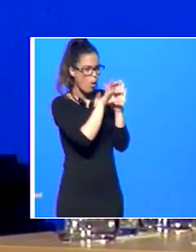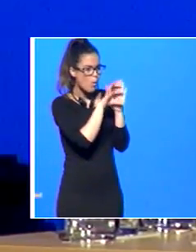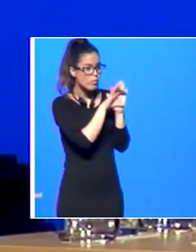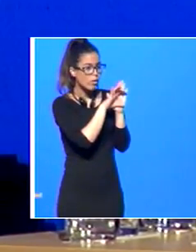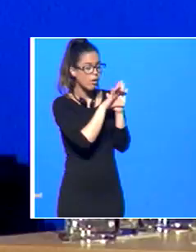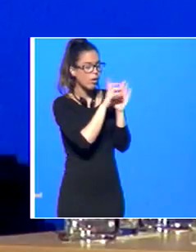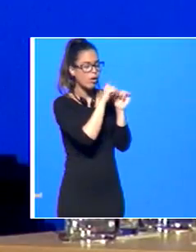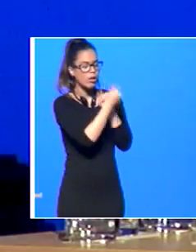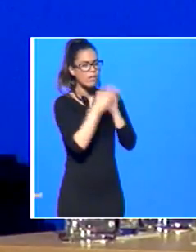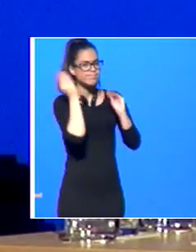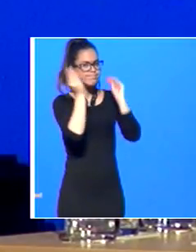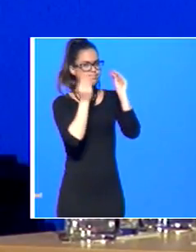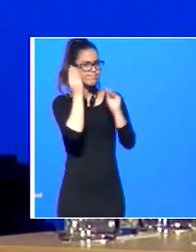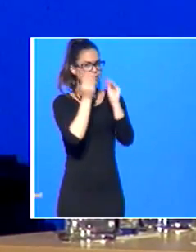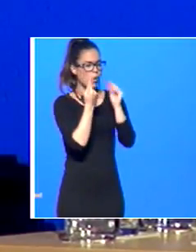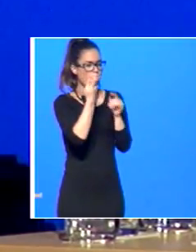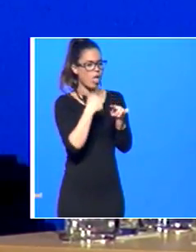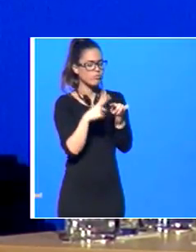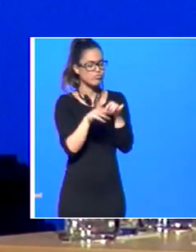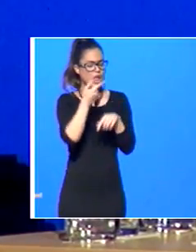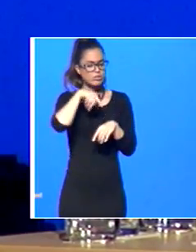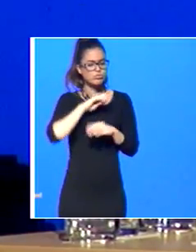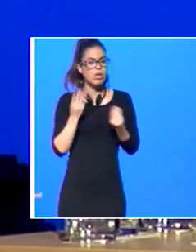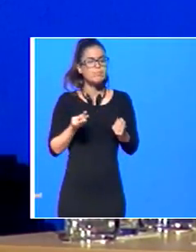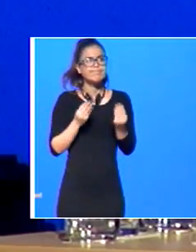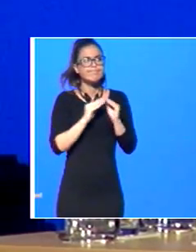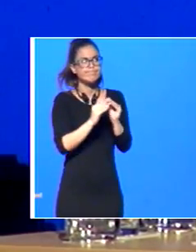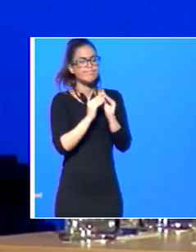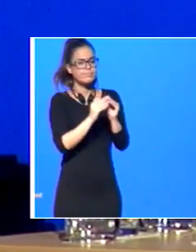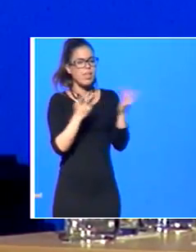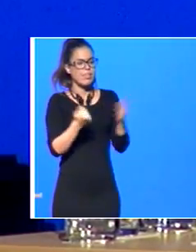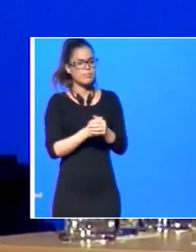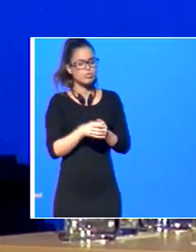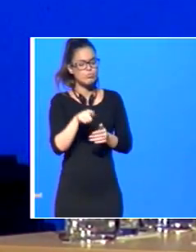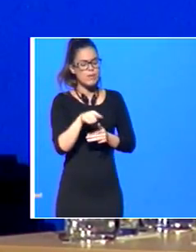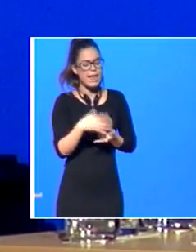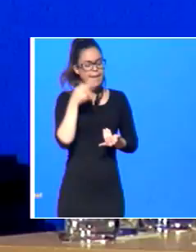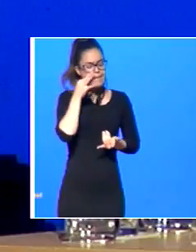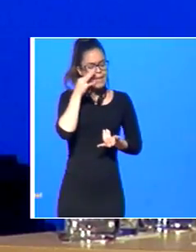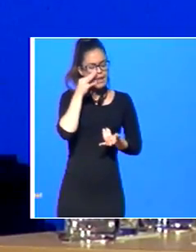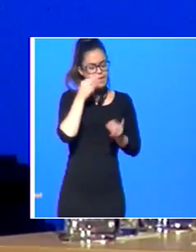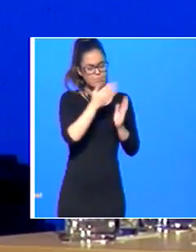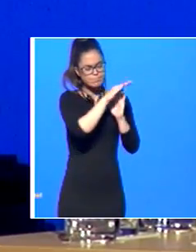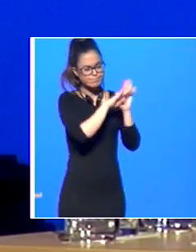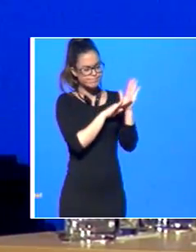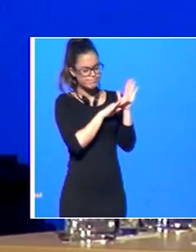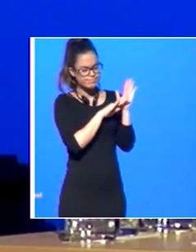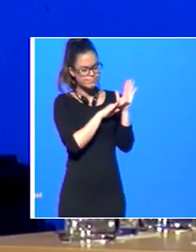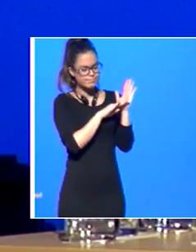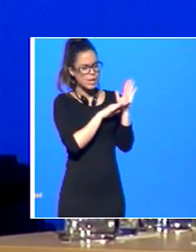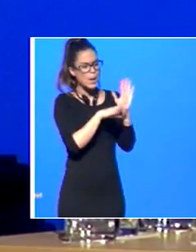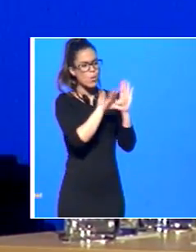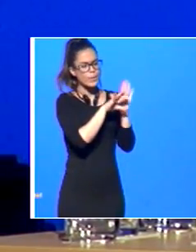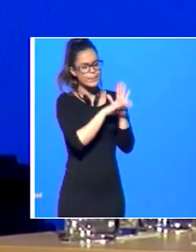plantea una cuestión. ¿Y nosotros qué podemos hacer para transformarse en realidad? Analizan la realidad, identifican los